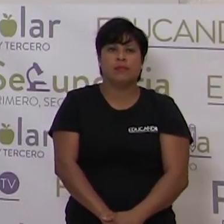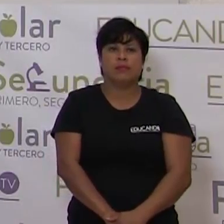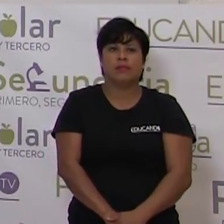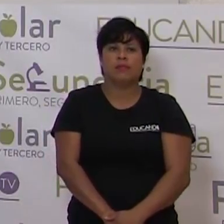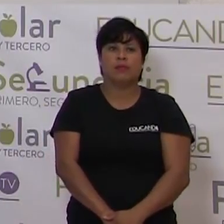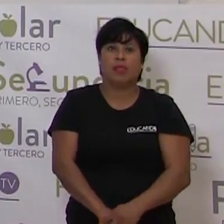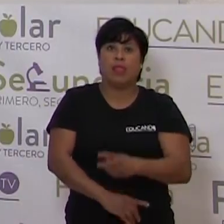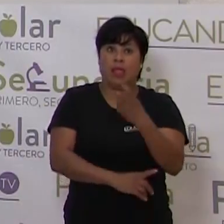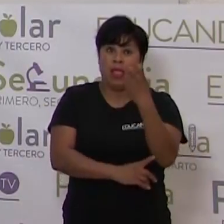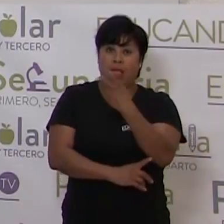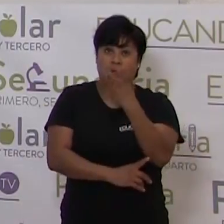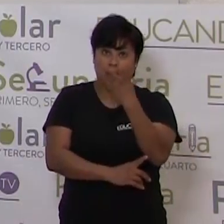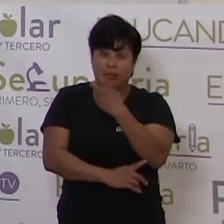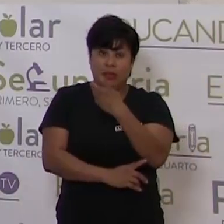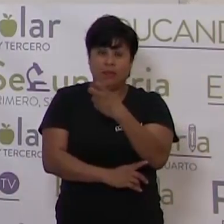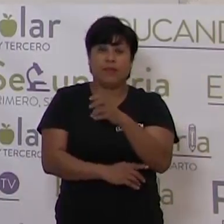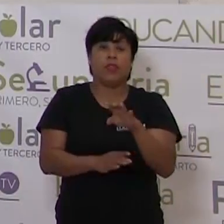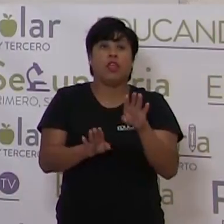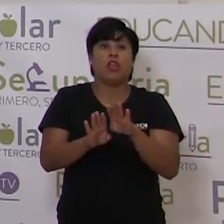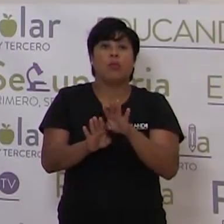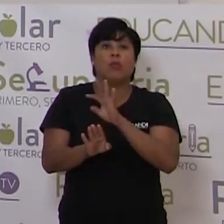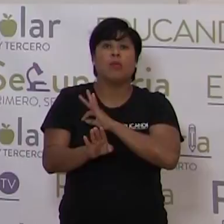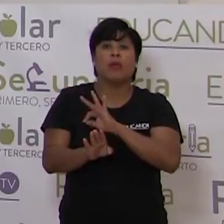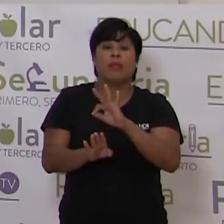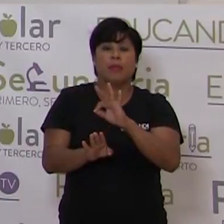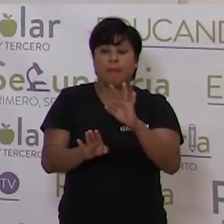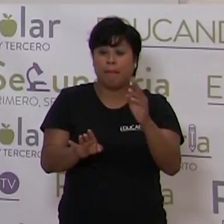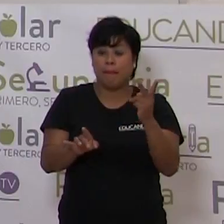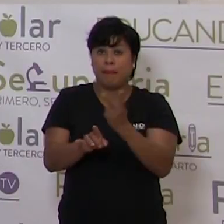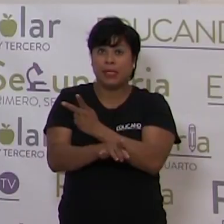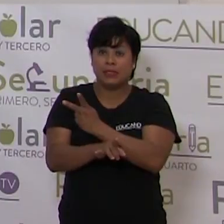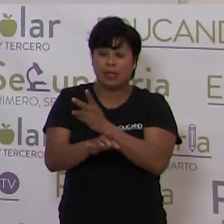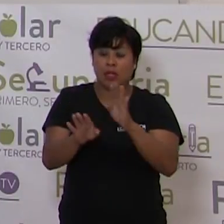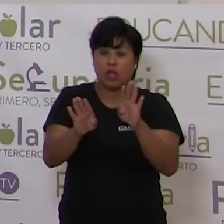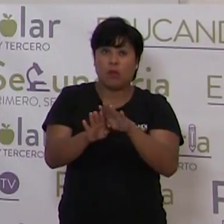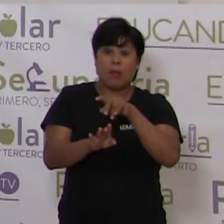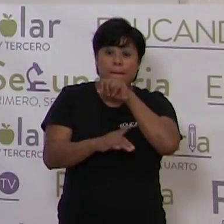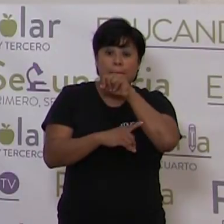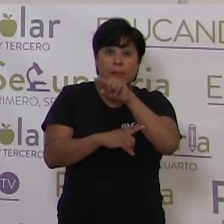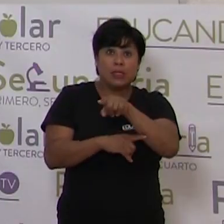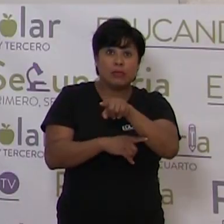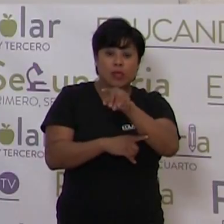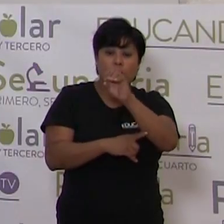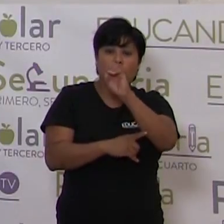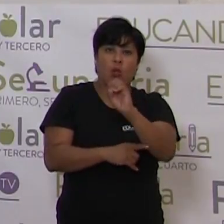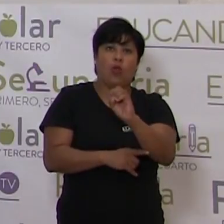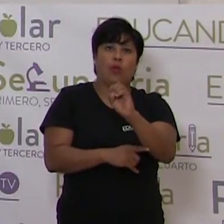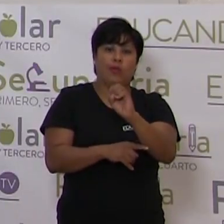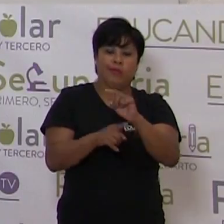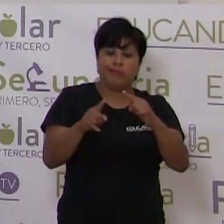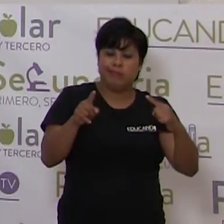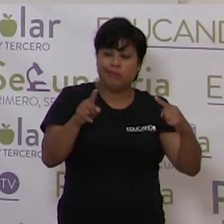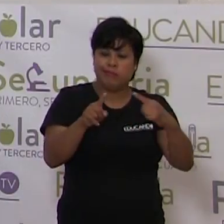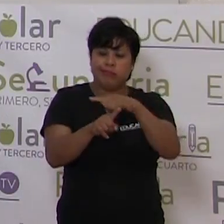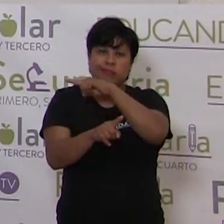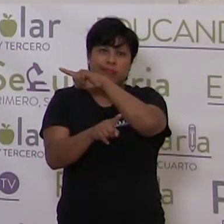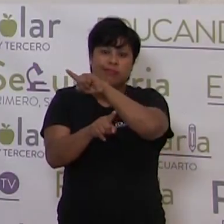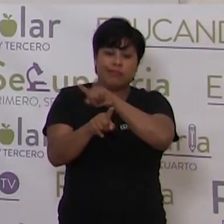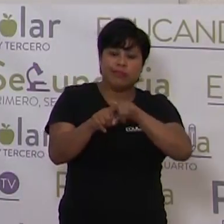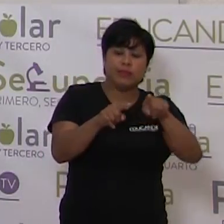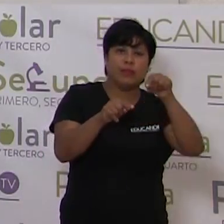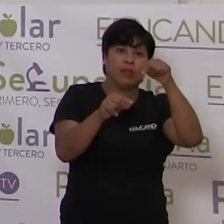Y estos van a pasar por todos por el punto O.